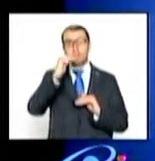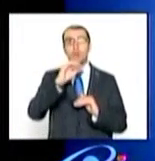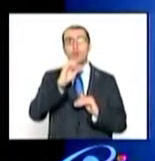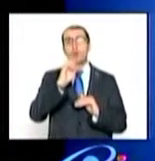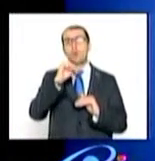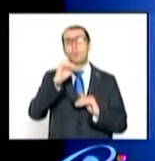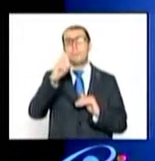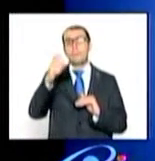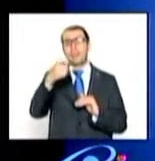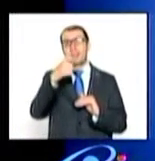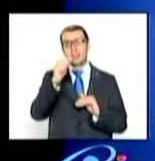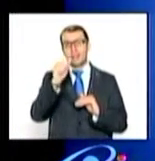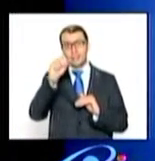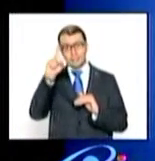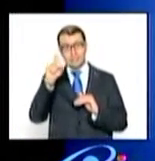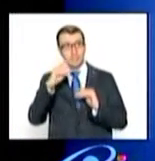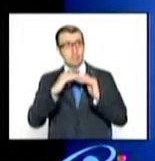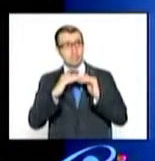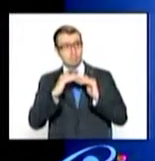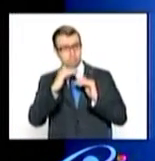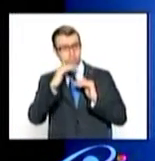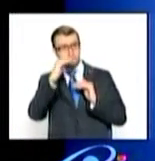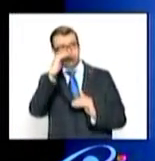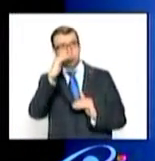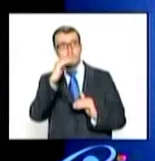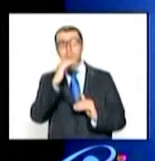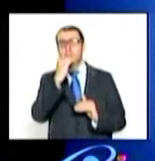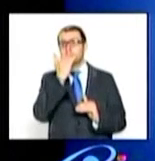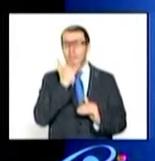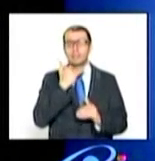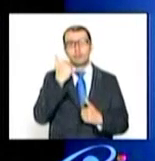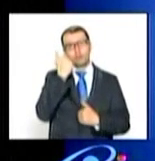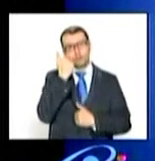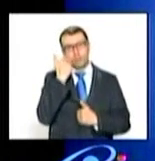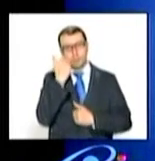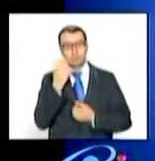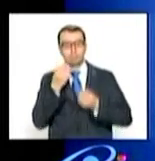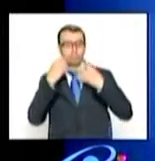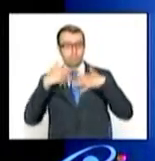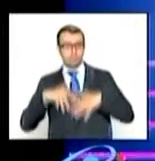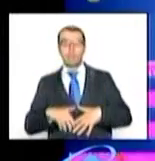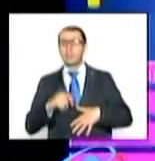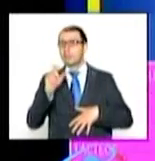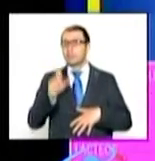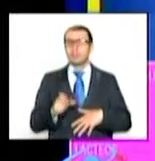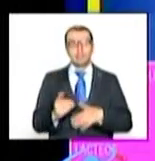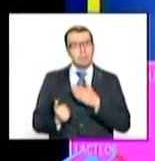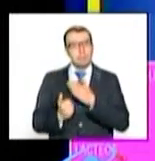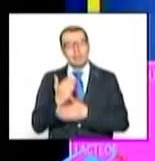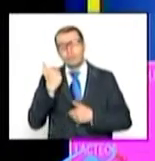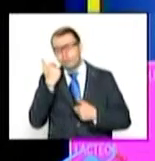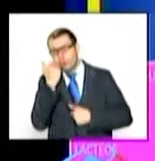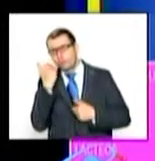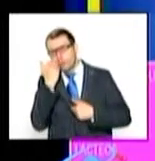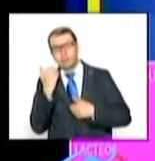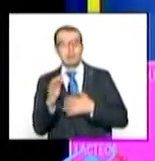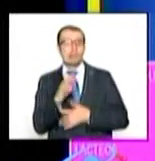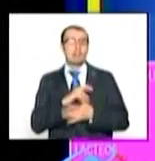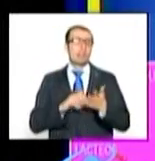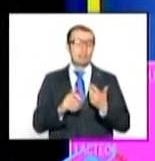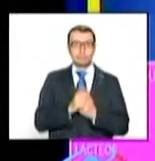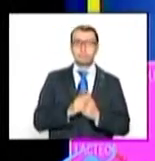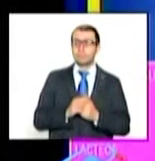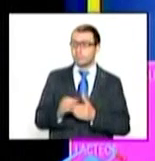a alterar la estructura de las células, de la membrana celular, y empieza el paciente a tener enfermedades y alteraciones. Y las